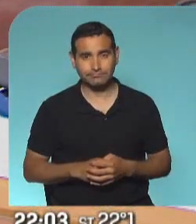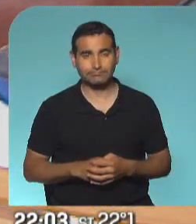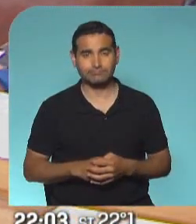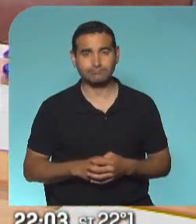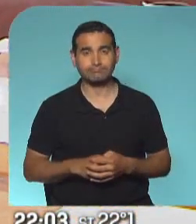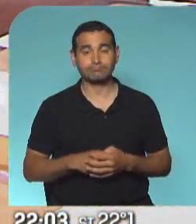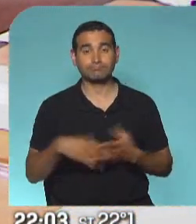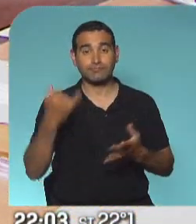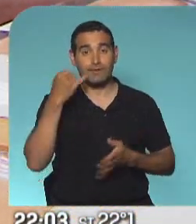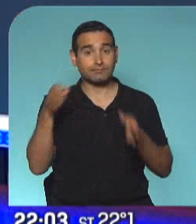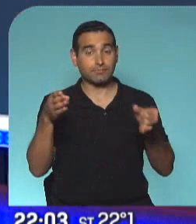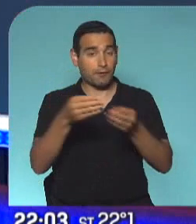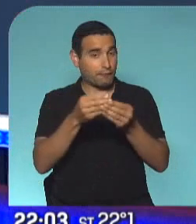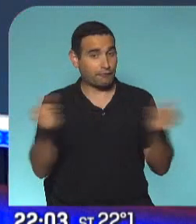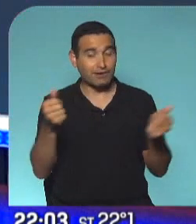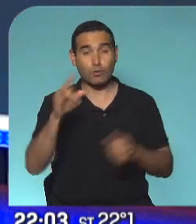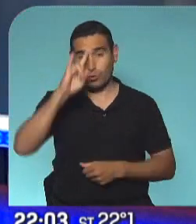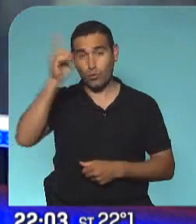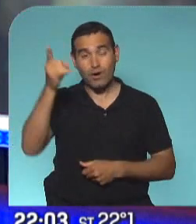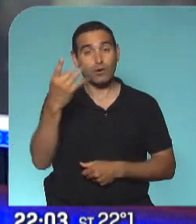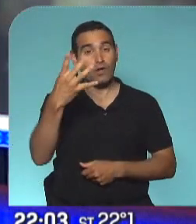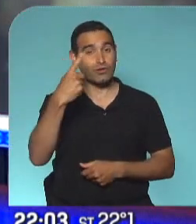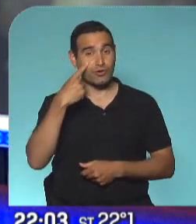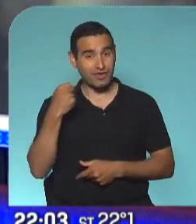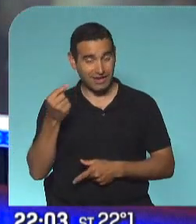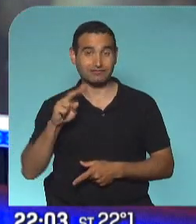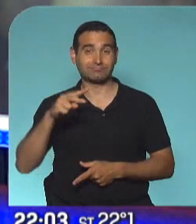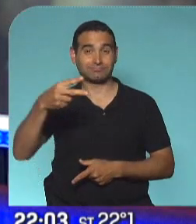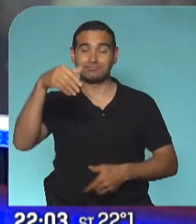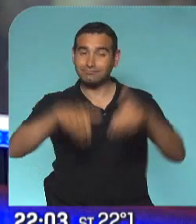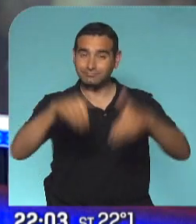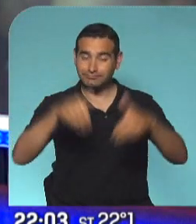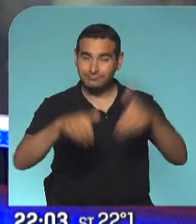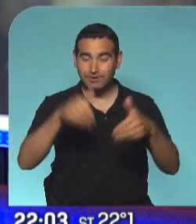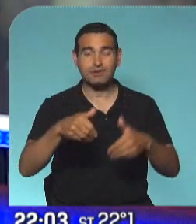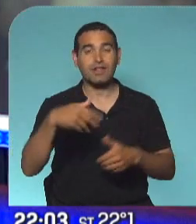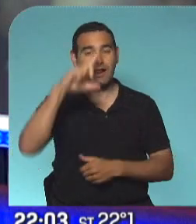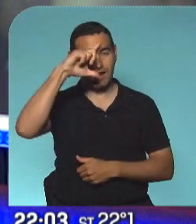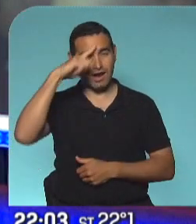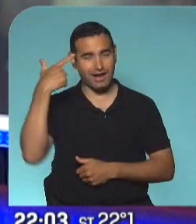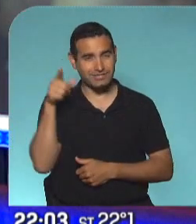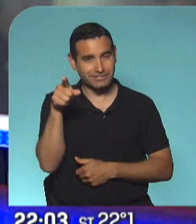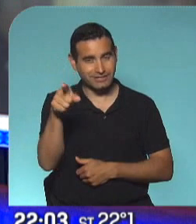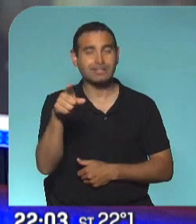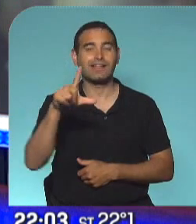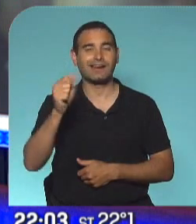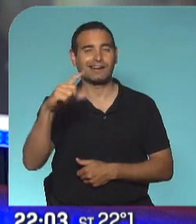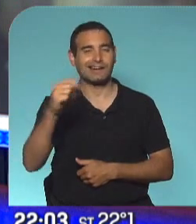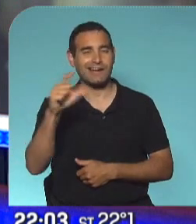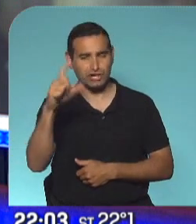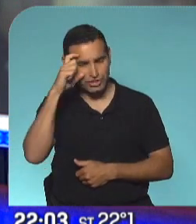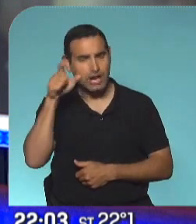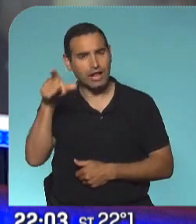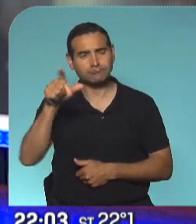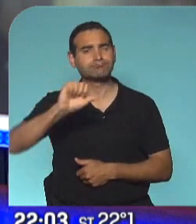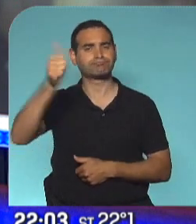Final de ciclo en Uruguay. 4 días después de la segunda vuelta de las presidenciales, Luis Lacalle Pou se ha impuesto finalmente